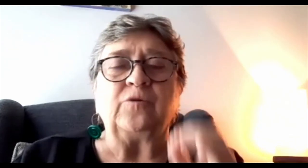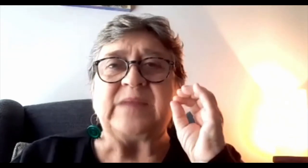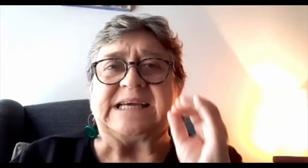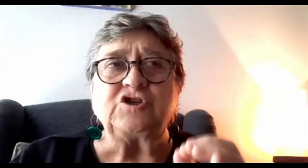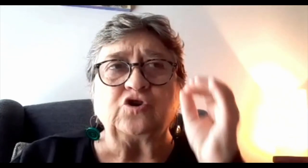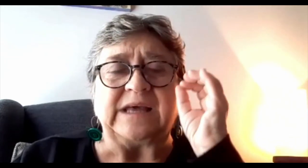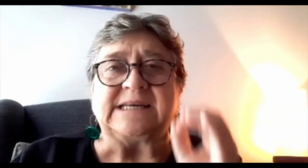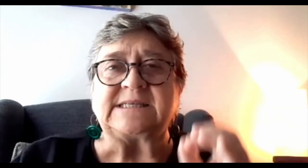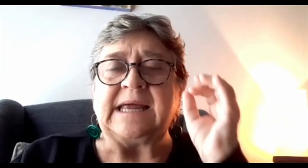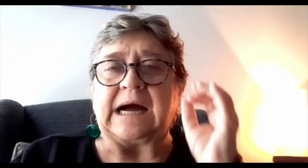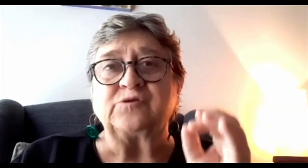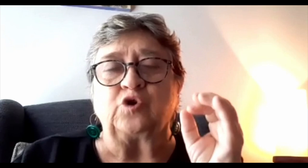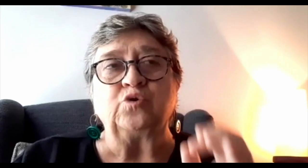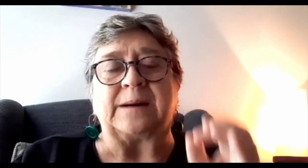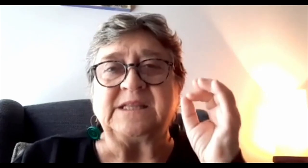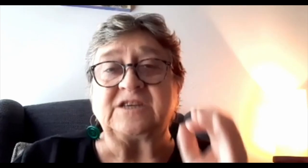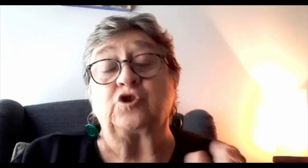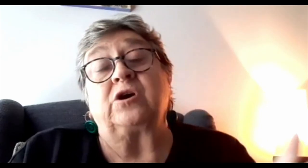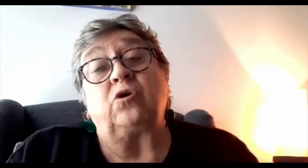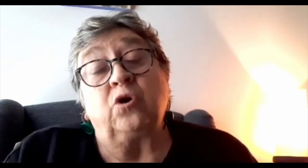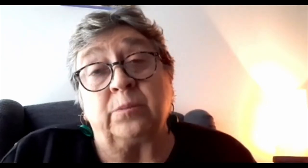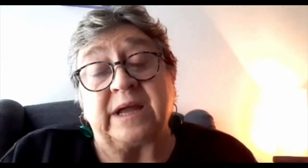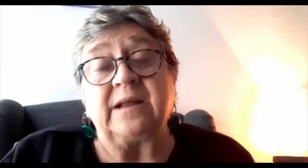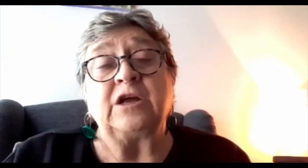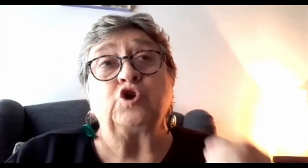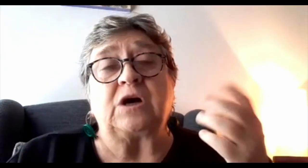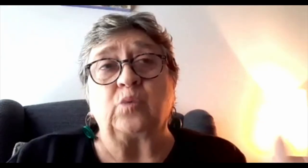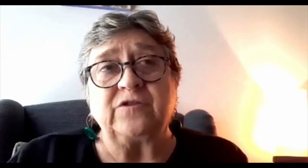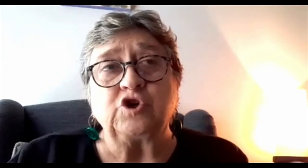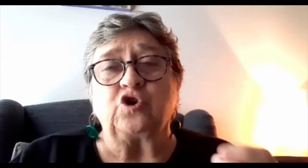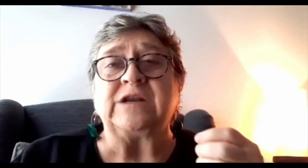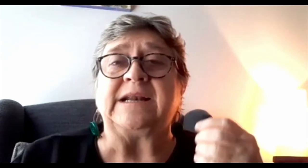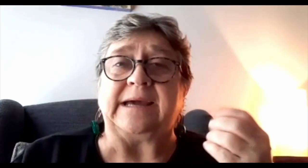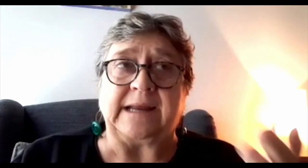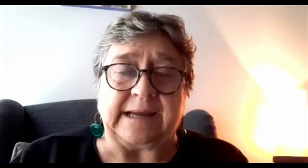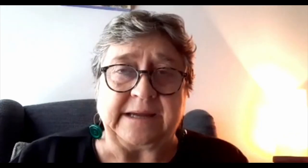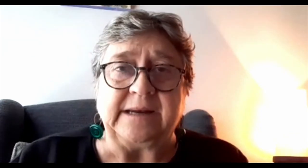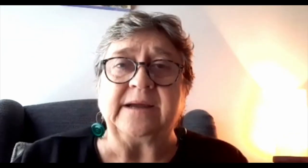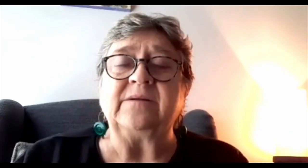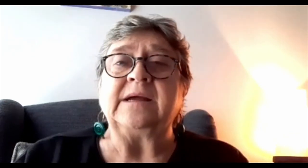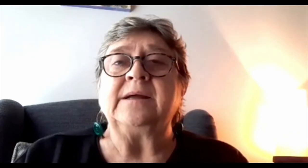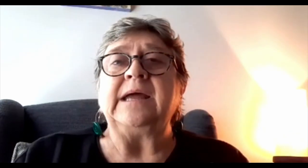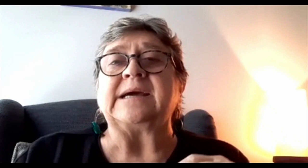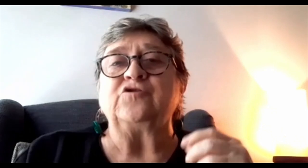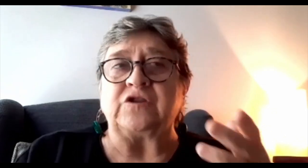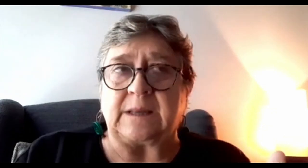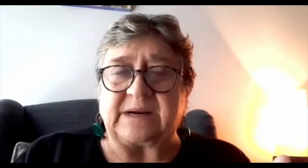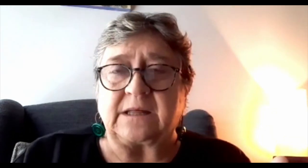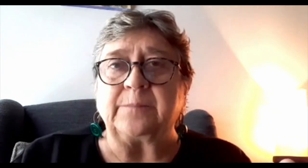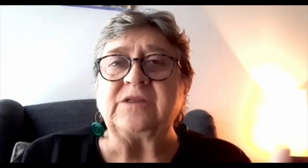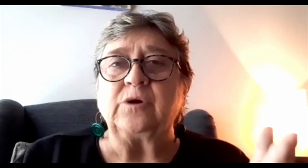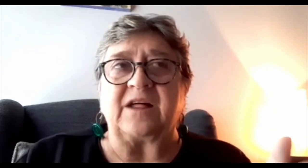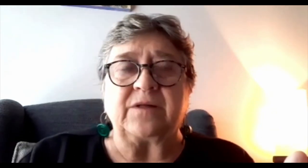espada, ¿no? Eso es absolutamente histórico. Hombre, los acuerdos con el ELN, donde